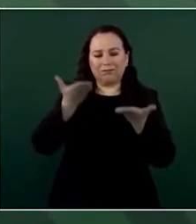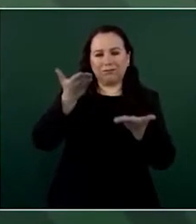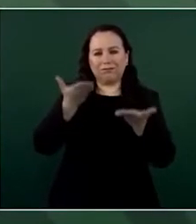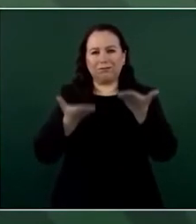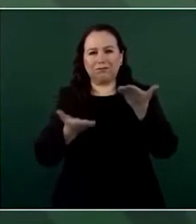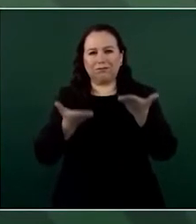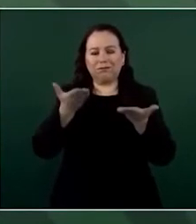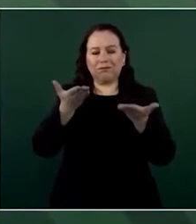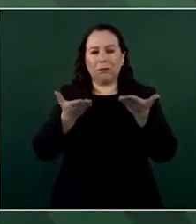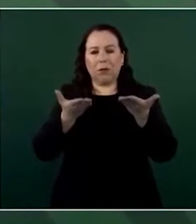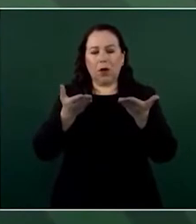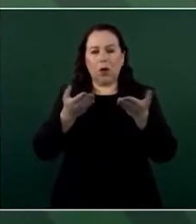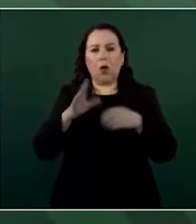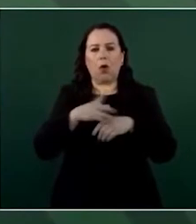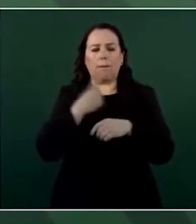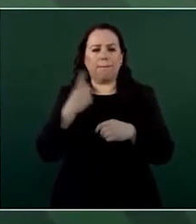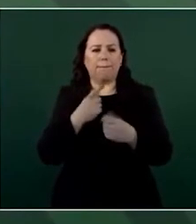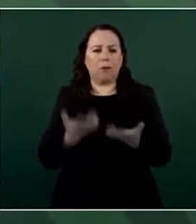no podemos